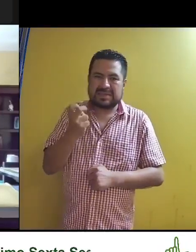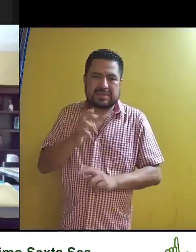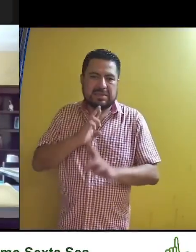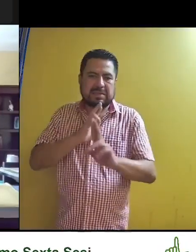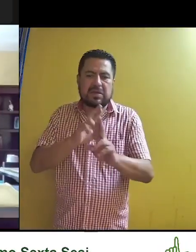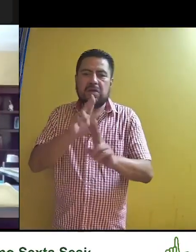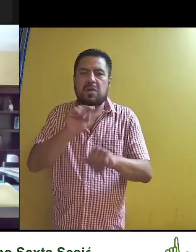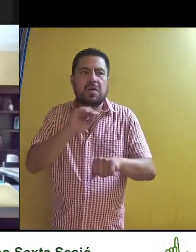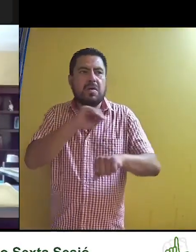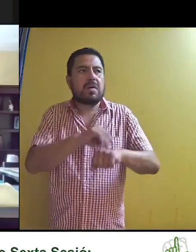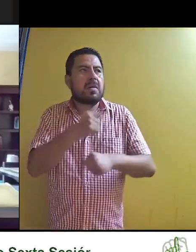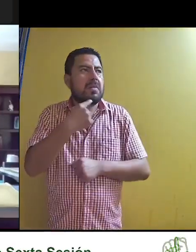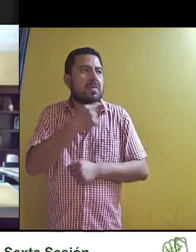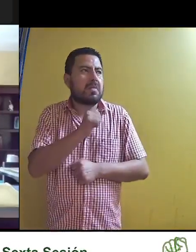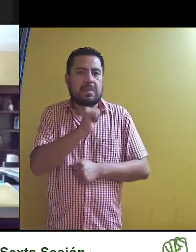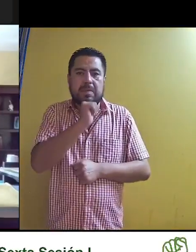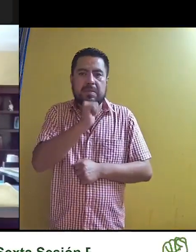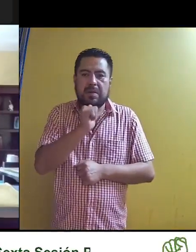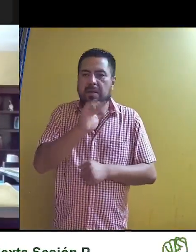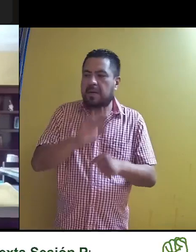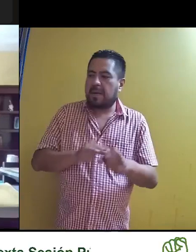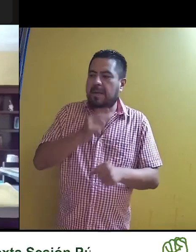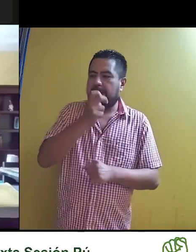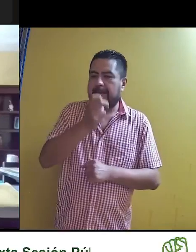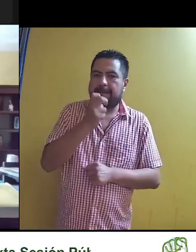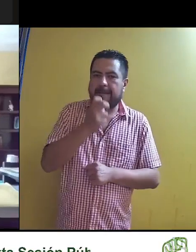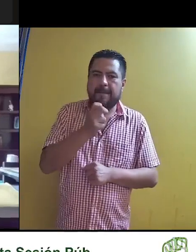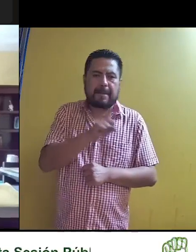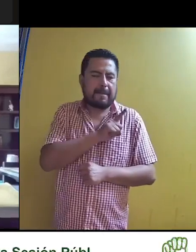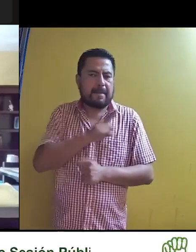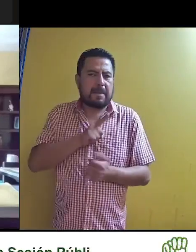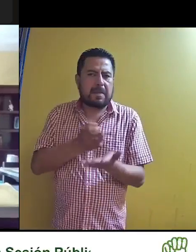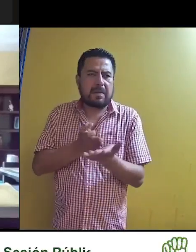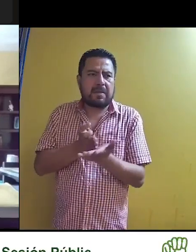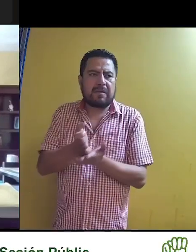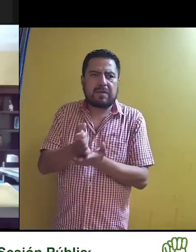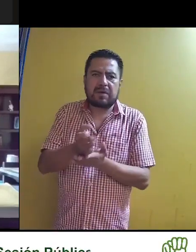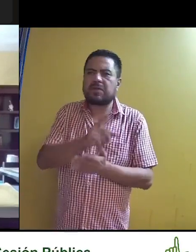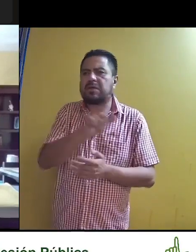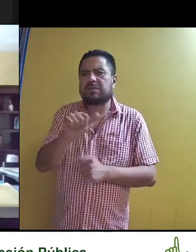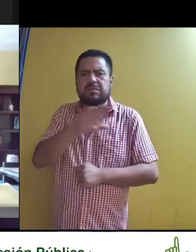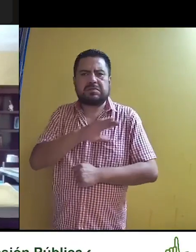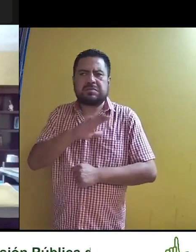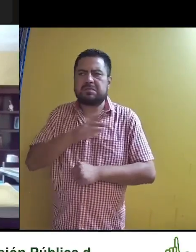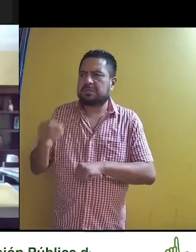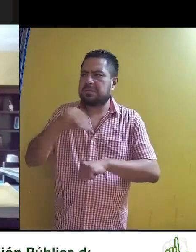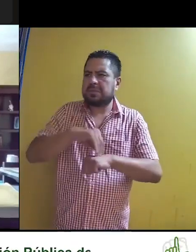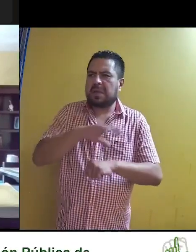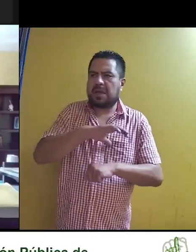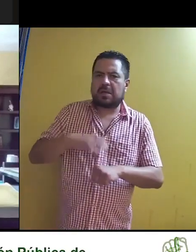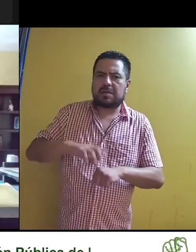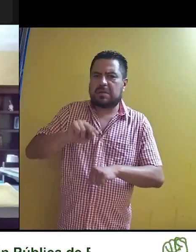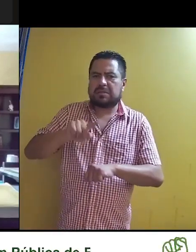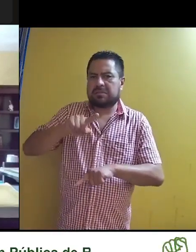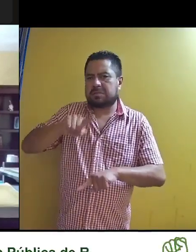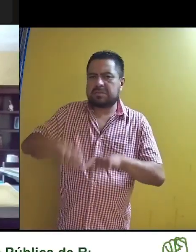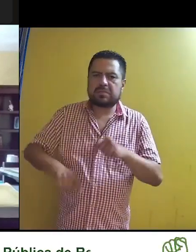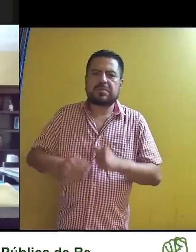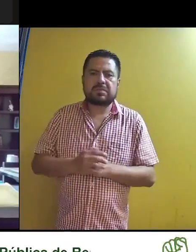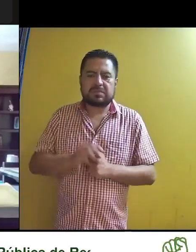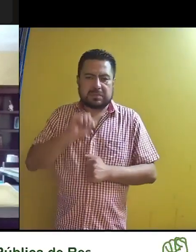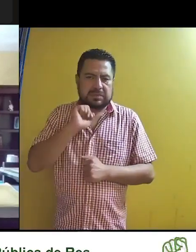fue impugnada y por tanto, pues quedó firme. Le negaron el registro de la candidatura. Entonces,